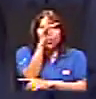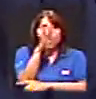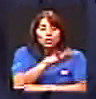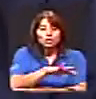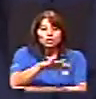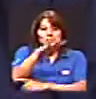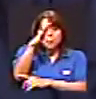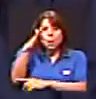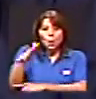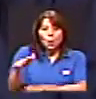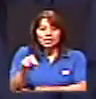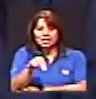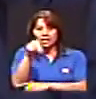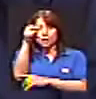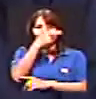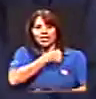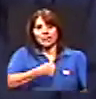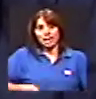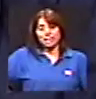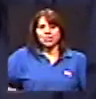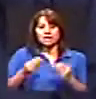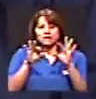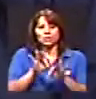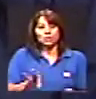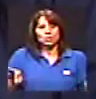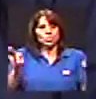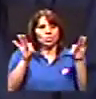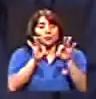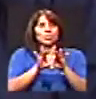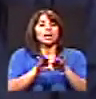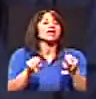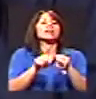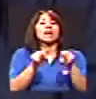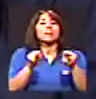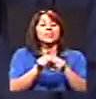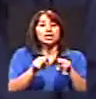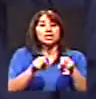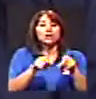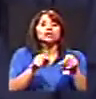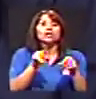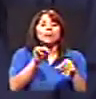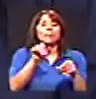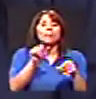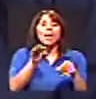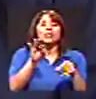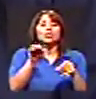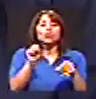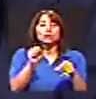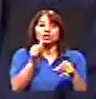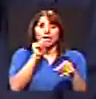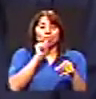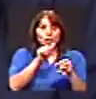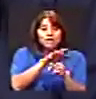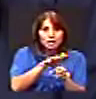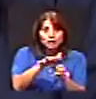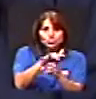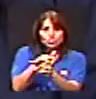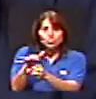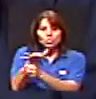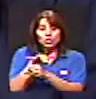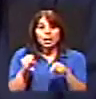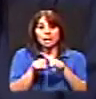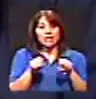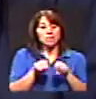montañosa de todo el norte de Heredia es fundamental, la defensa de los mantos acuíferos. Y de Barba, bueno, efectivamente el tema que usted